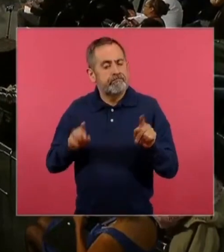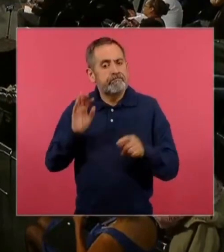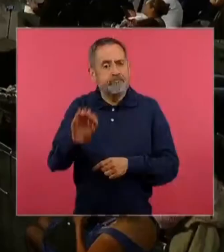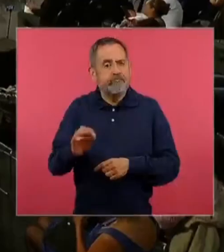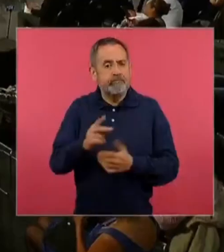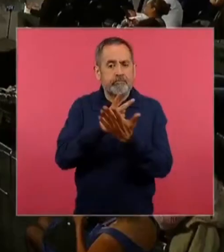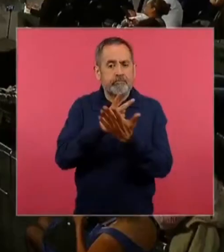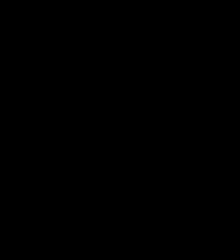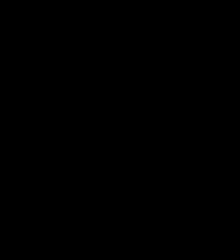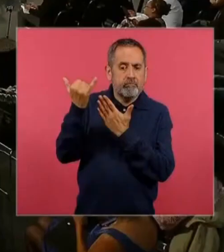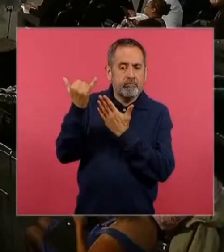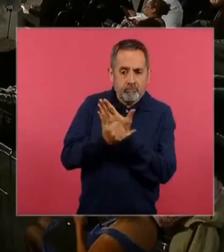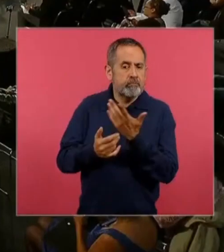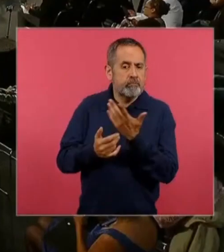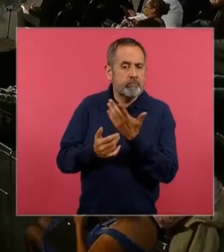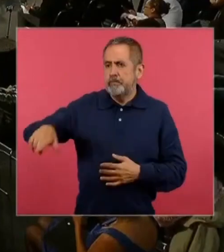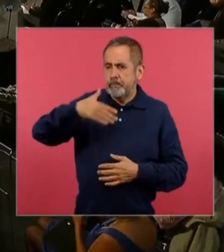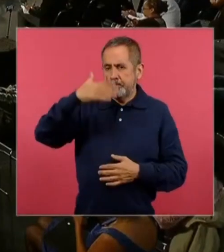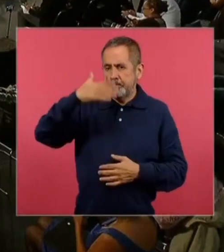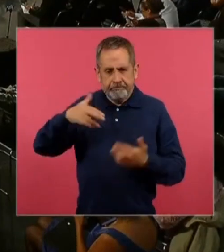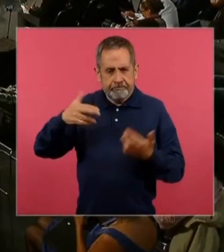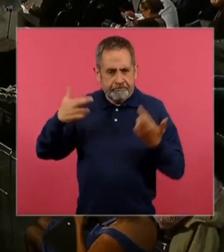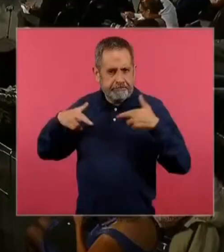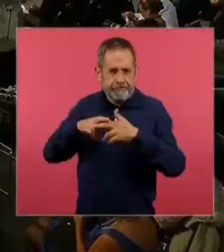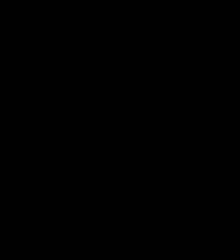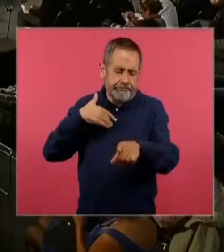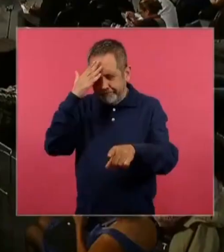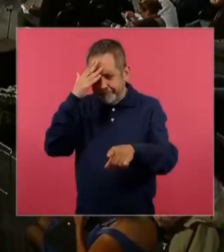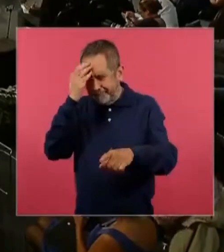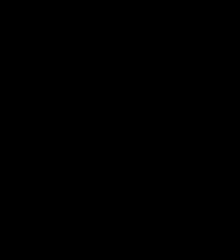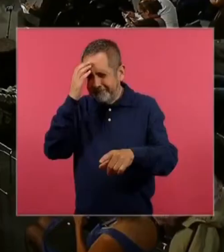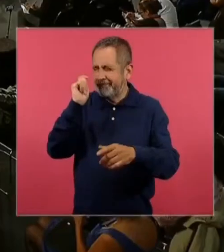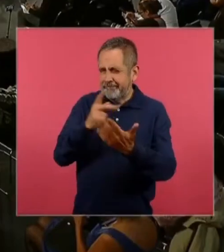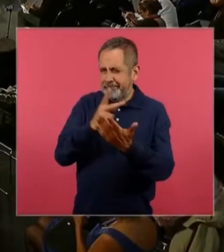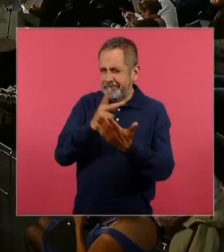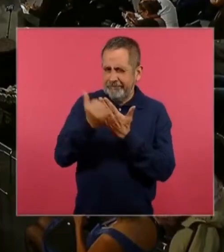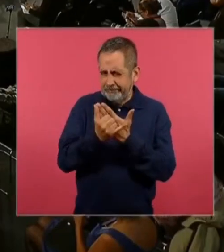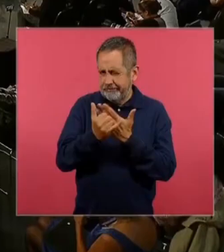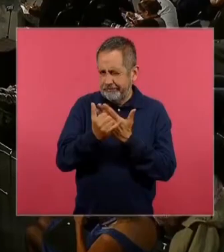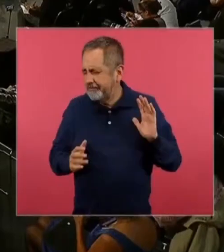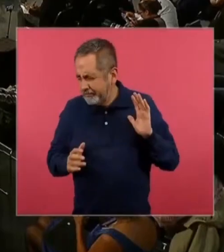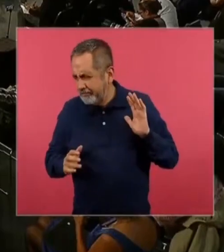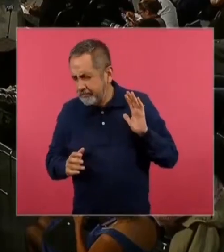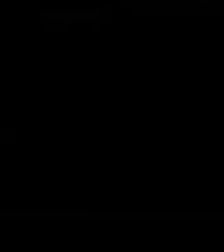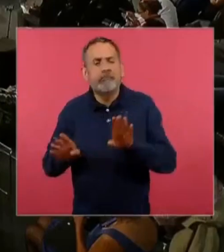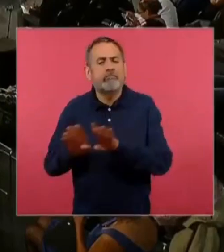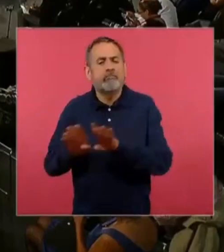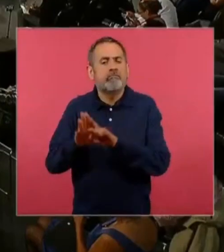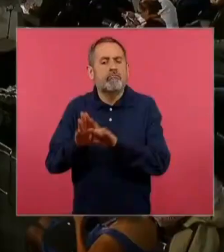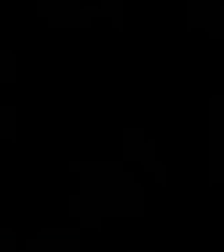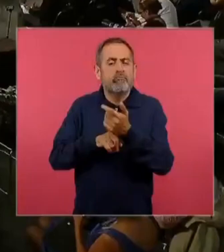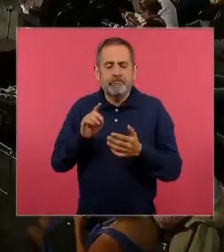por proyectos. Todo aquel maestro que esté frente a grupo, quiero pensar que sabe que es un proyecto. Los proyectos siempre parten